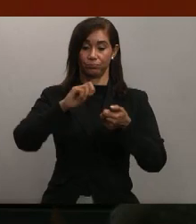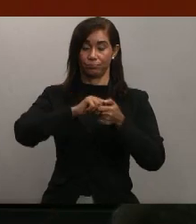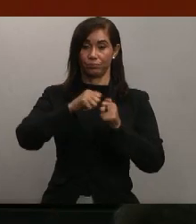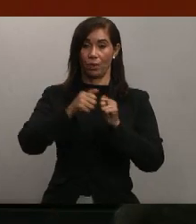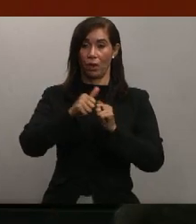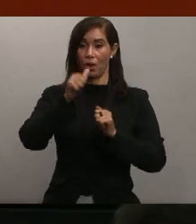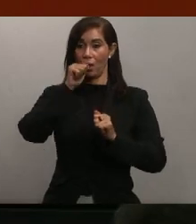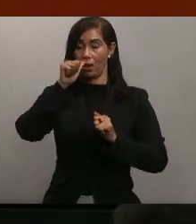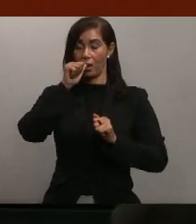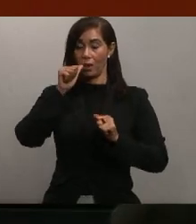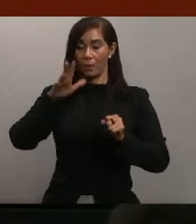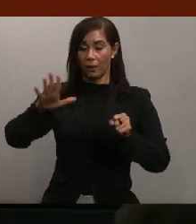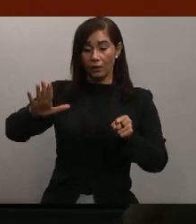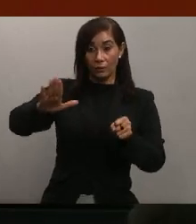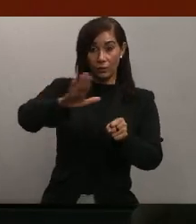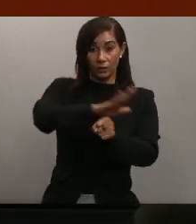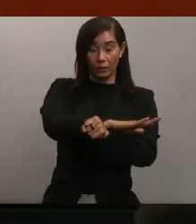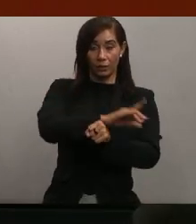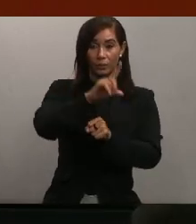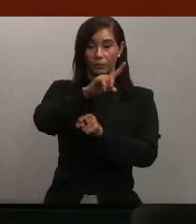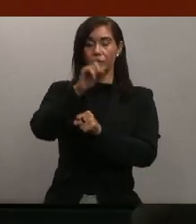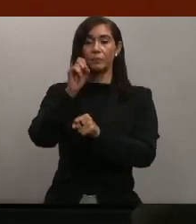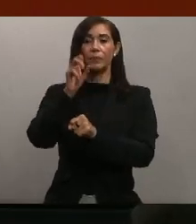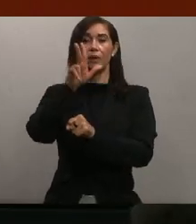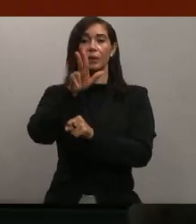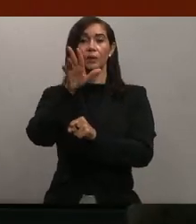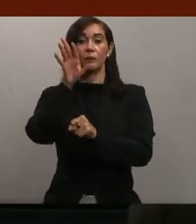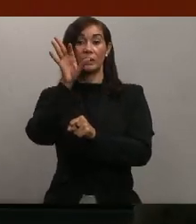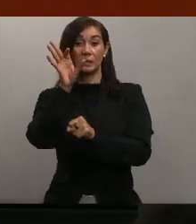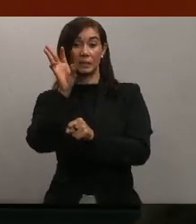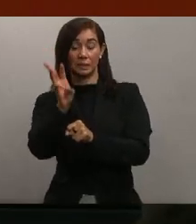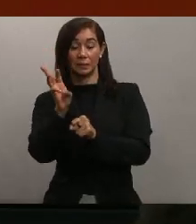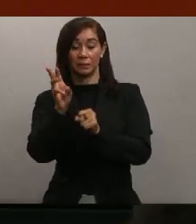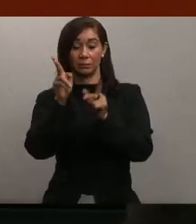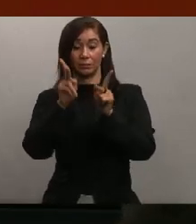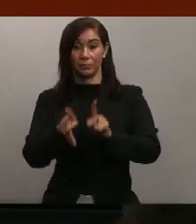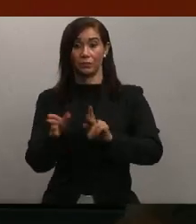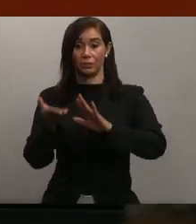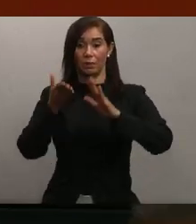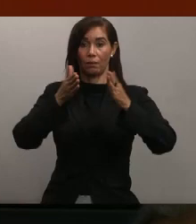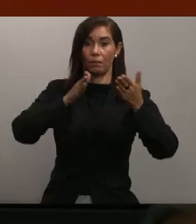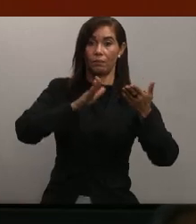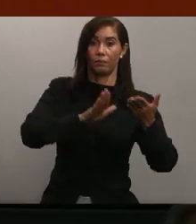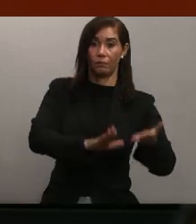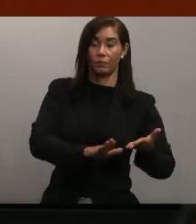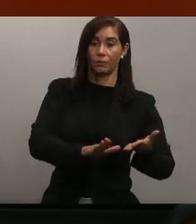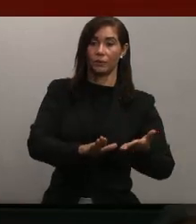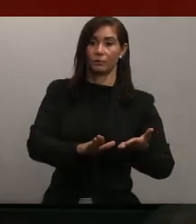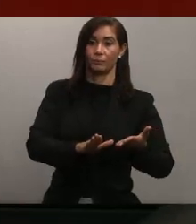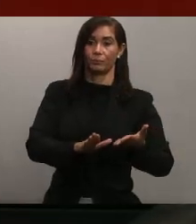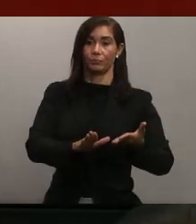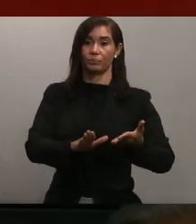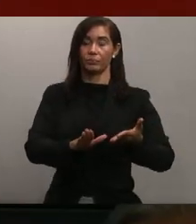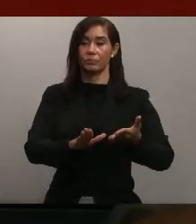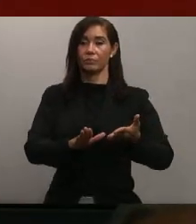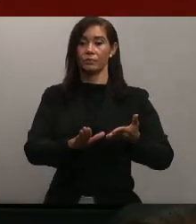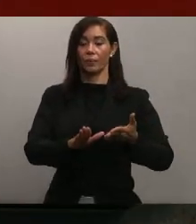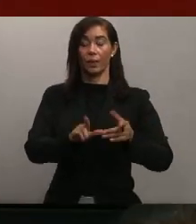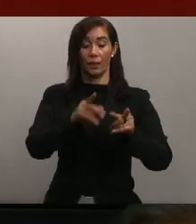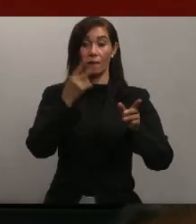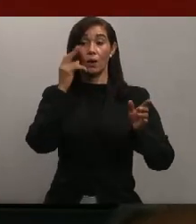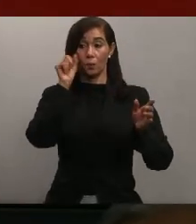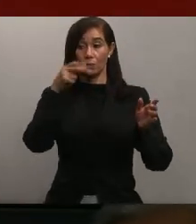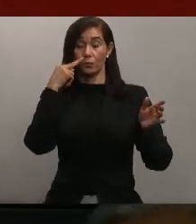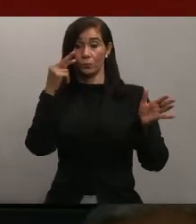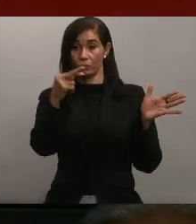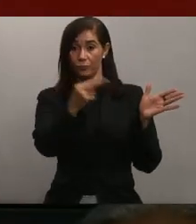con un total de 136 fallecidos y 80, como pueden ver